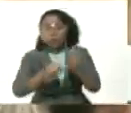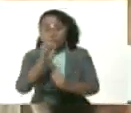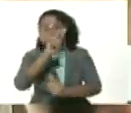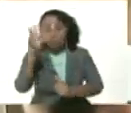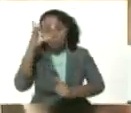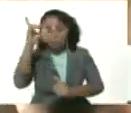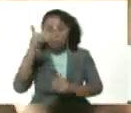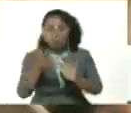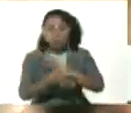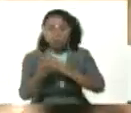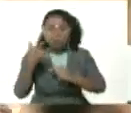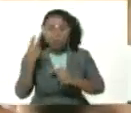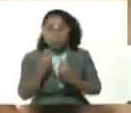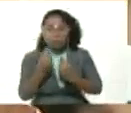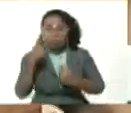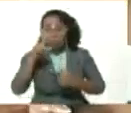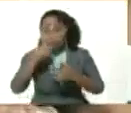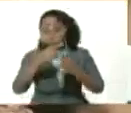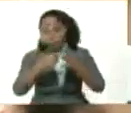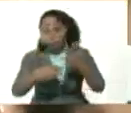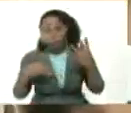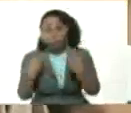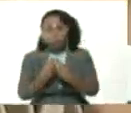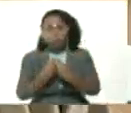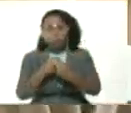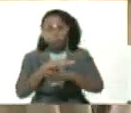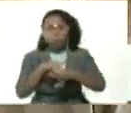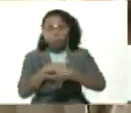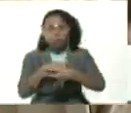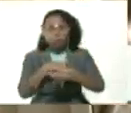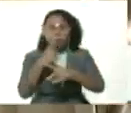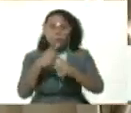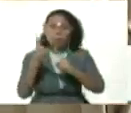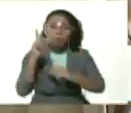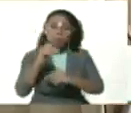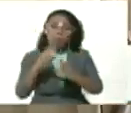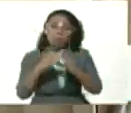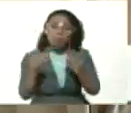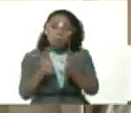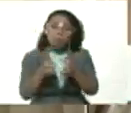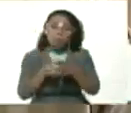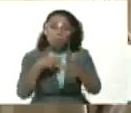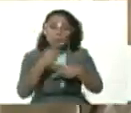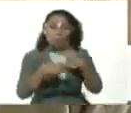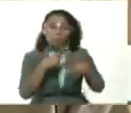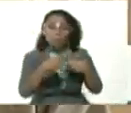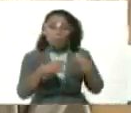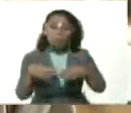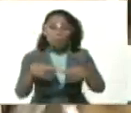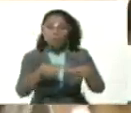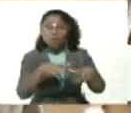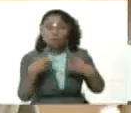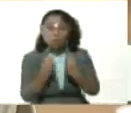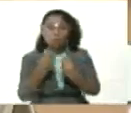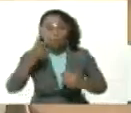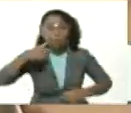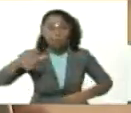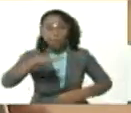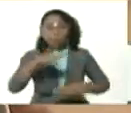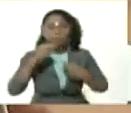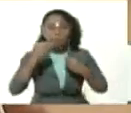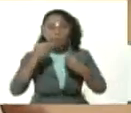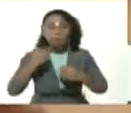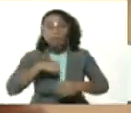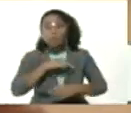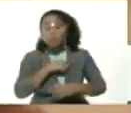con el ministro Castro Sotelo, bueno, con todos los compañeros ministros, pero también con todos los sectores productivos y con el pueblo, para que